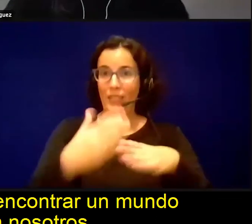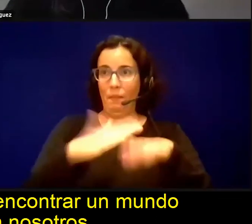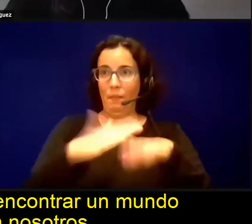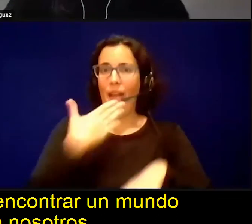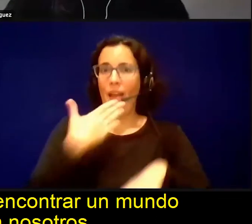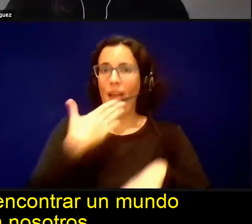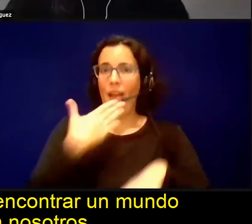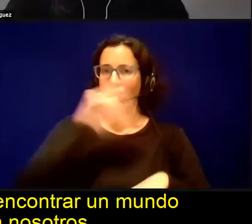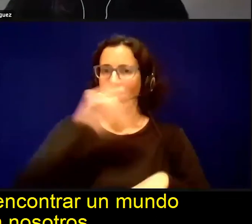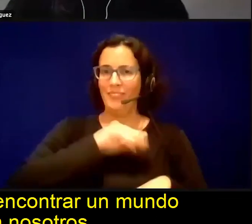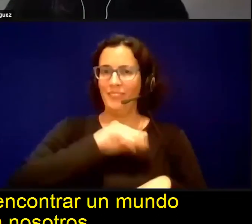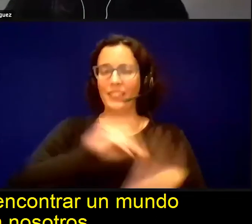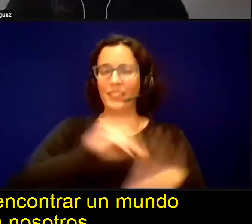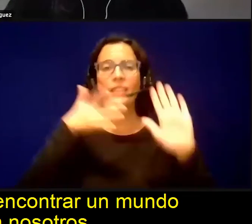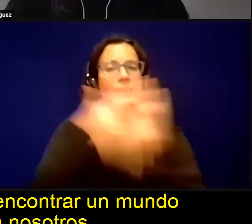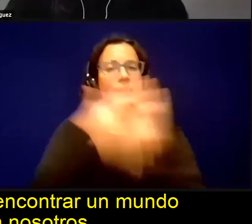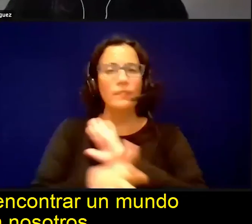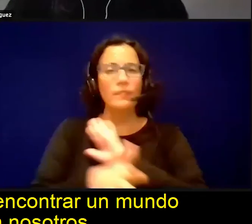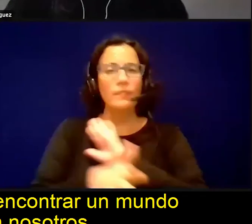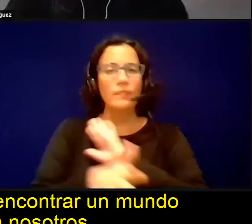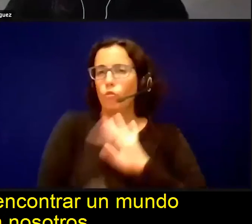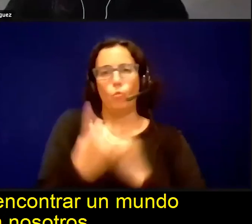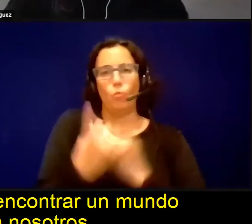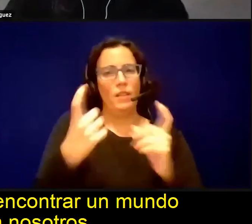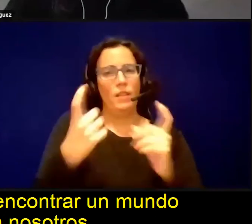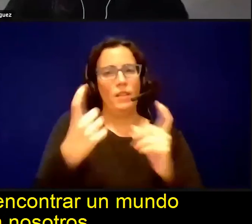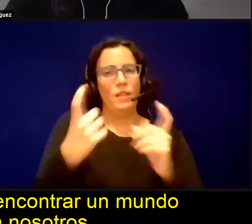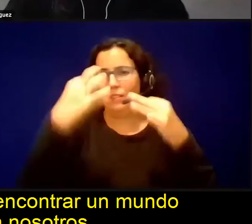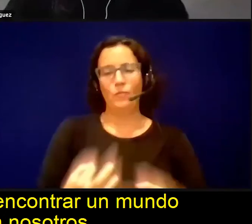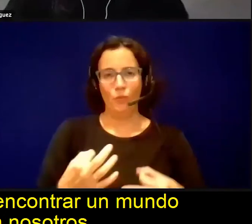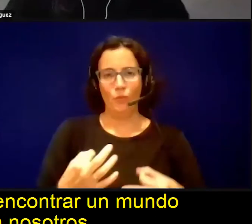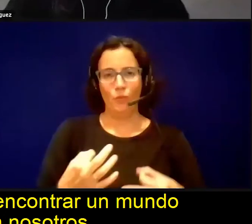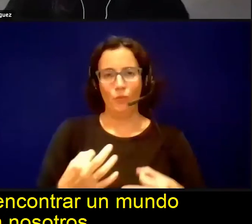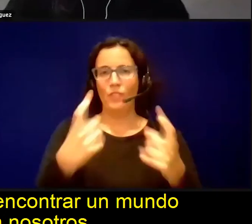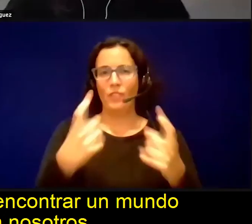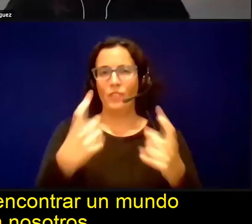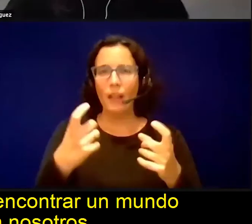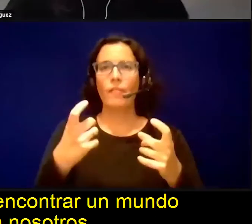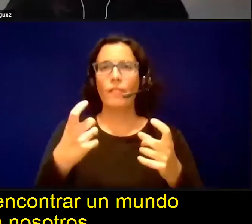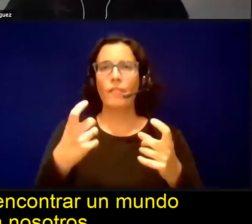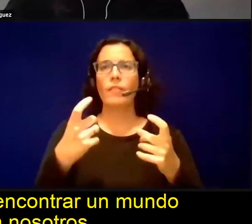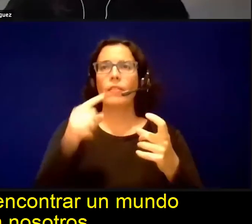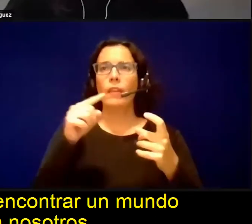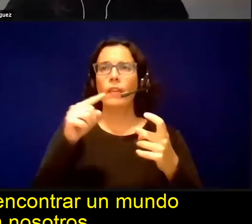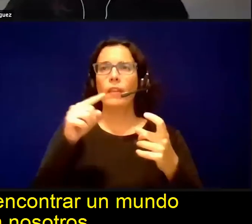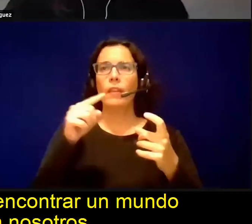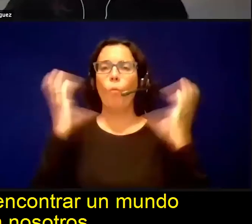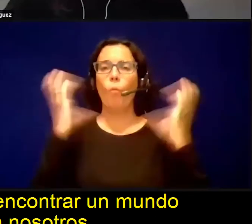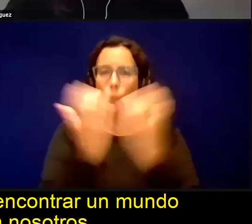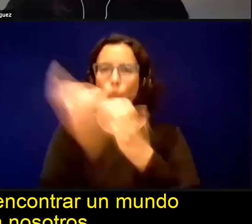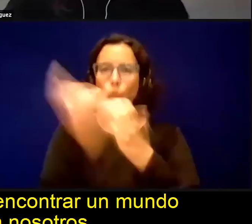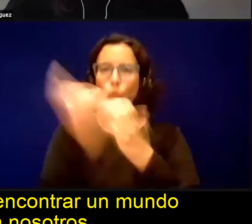la necesidad de encontrar un mundo que fue diseñado para